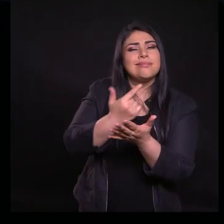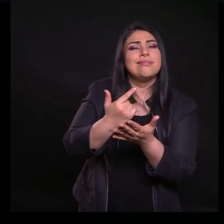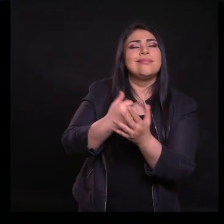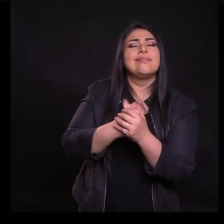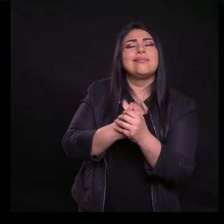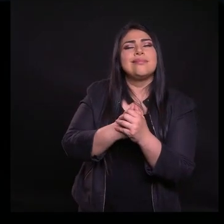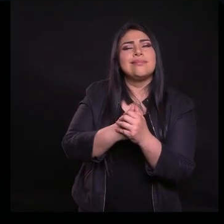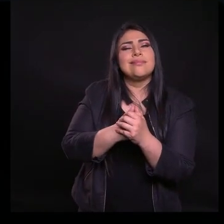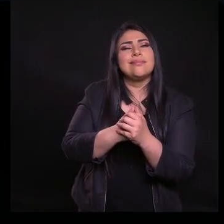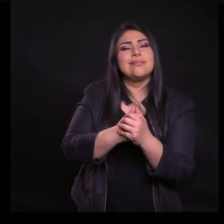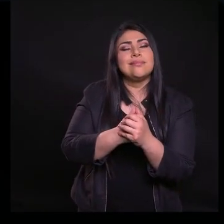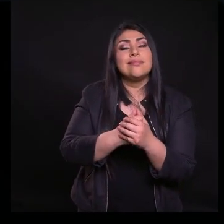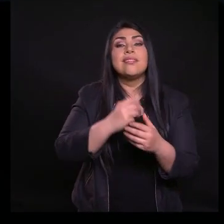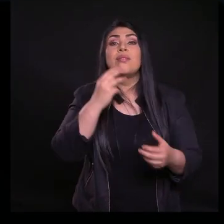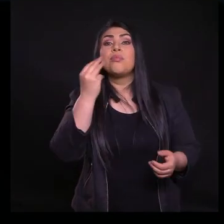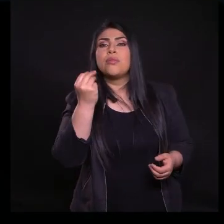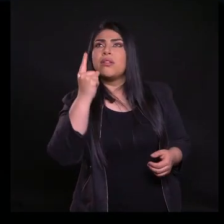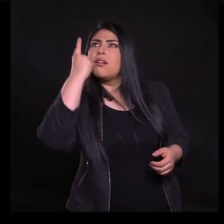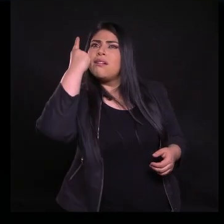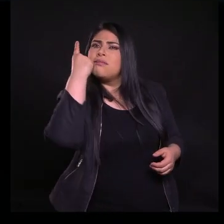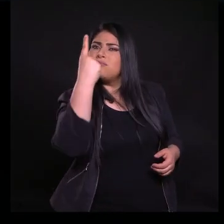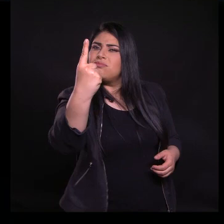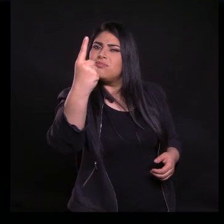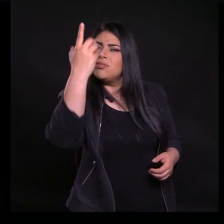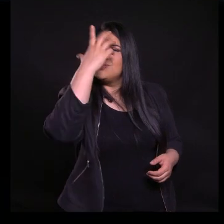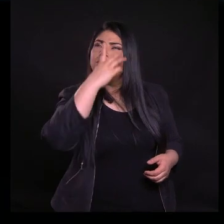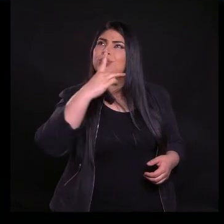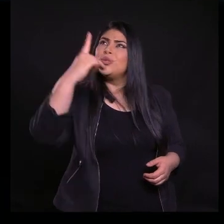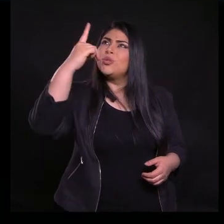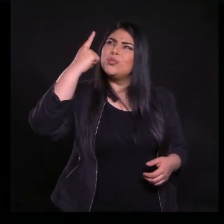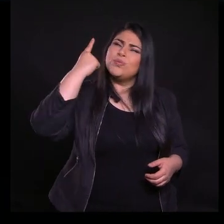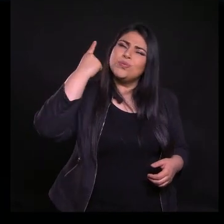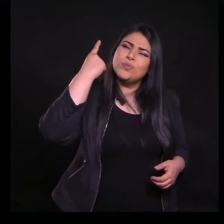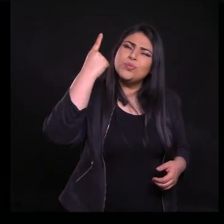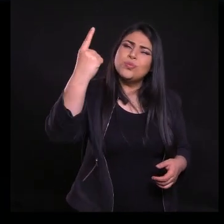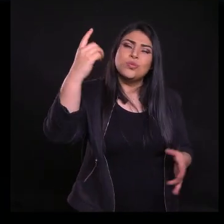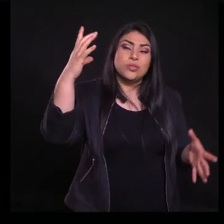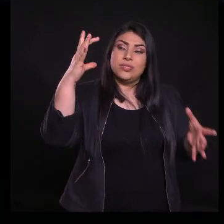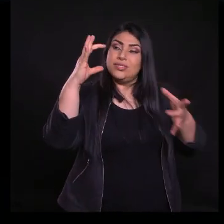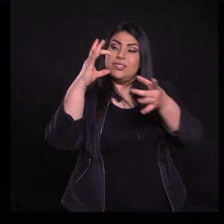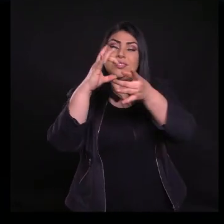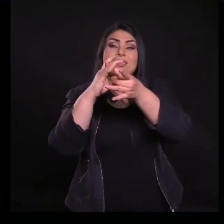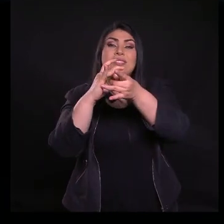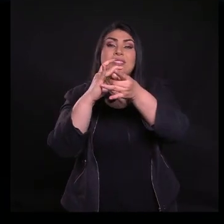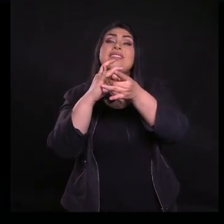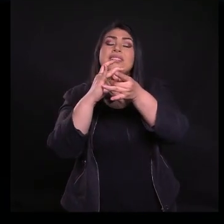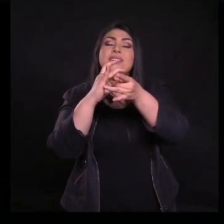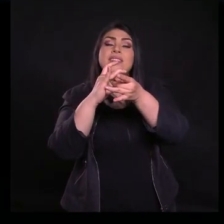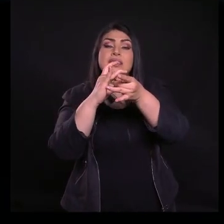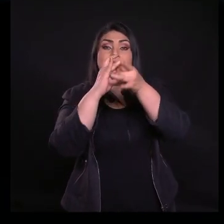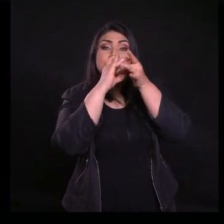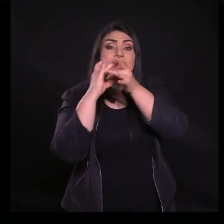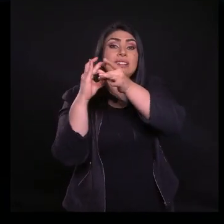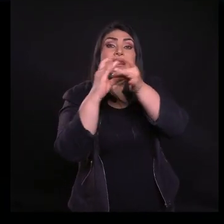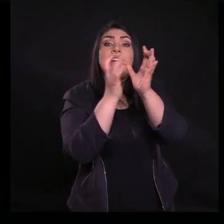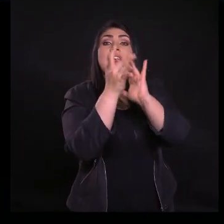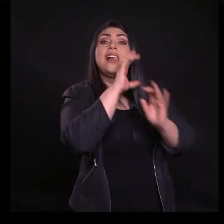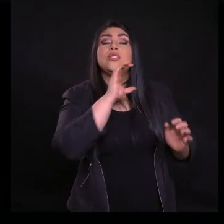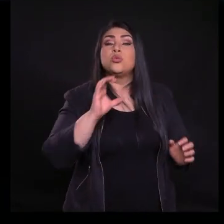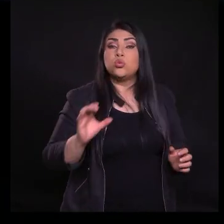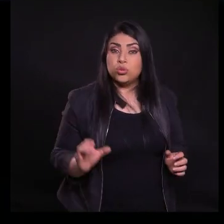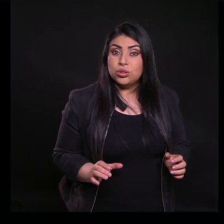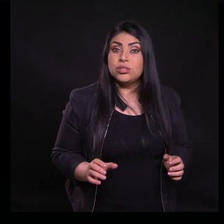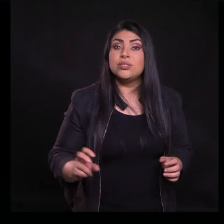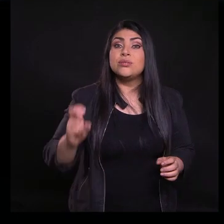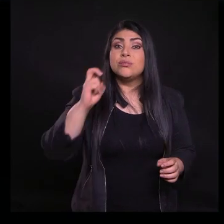25 porque hay un solo dios y un solo mediador entre dios y los hombres jesucristo hombre tú sabes que